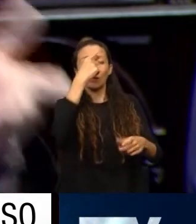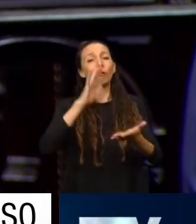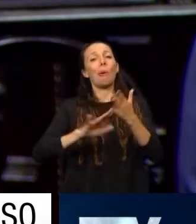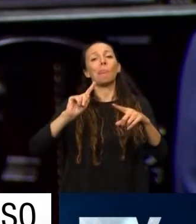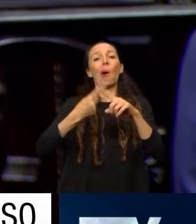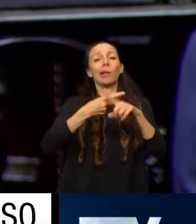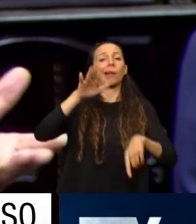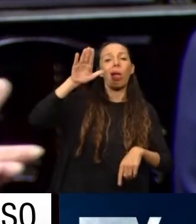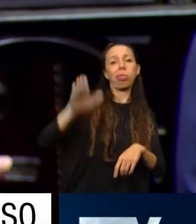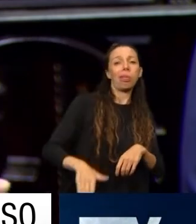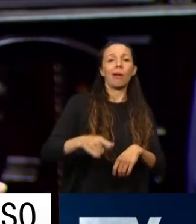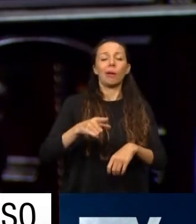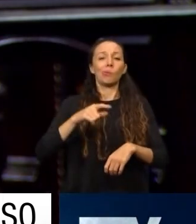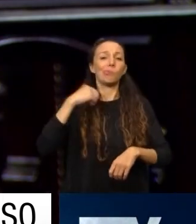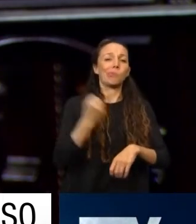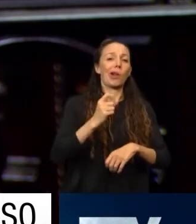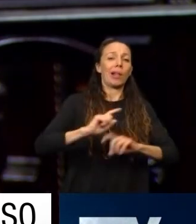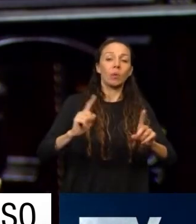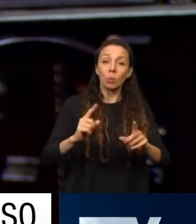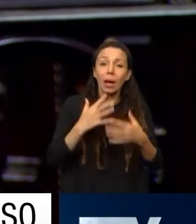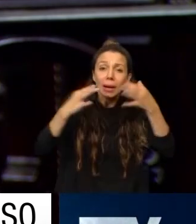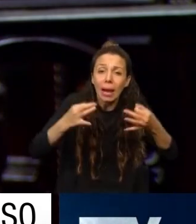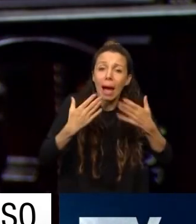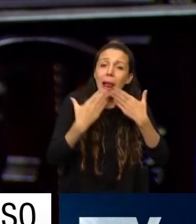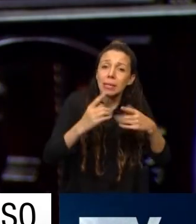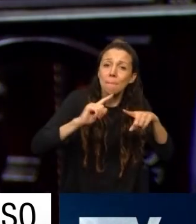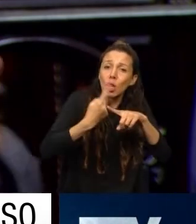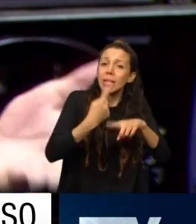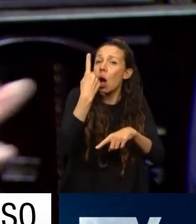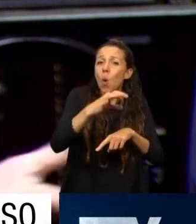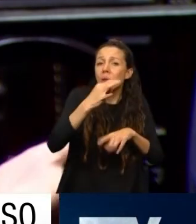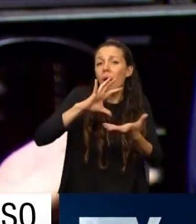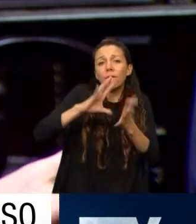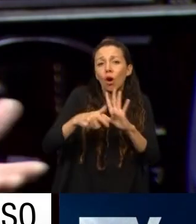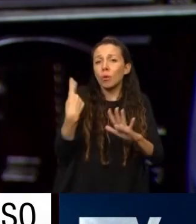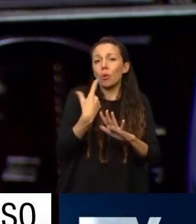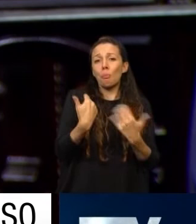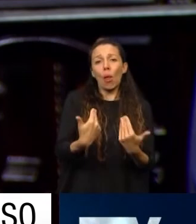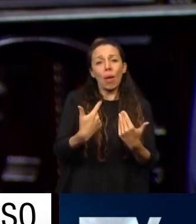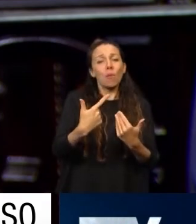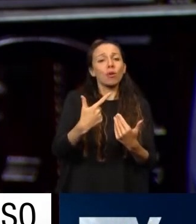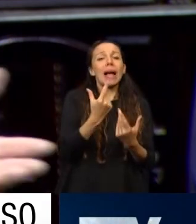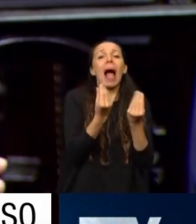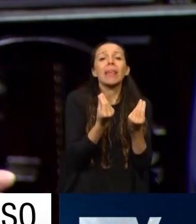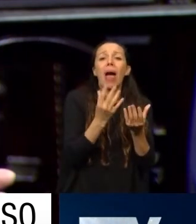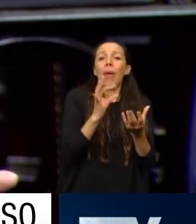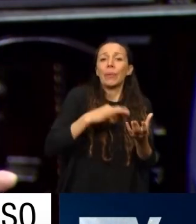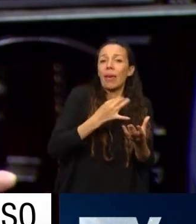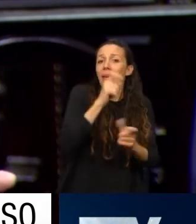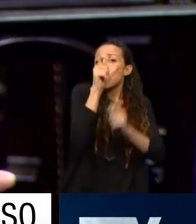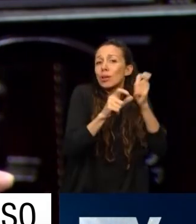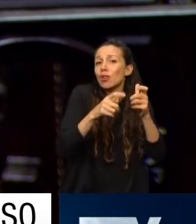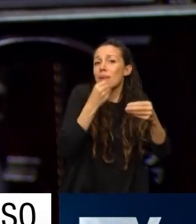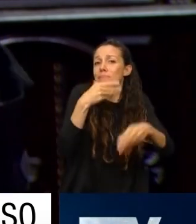política, porque la política es la única herramienta que tenemos para mejorar la calidad de vida de la gente. No hay otro